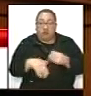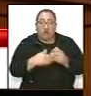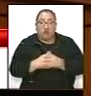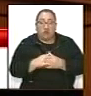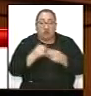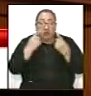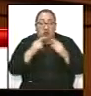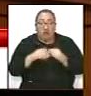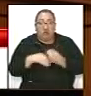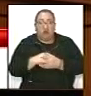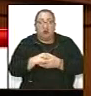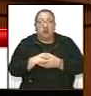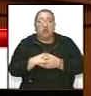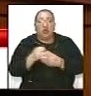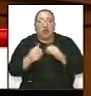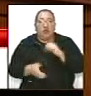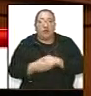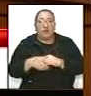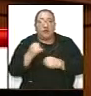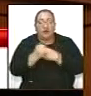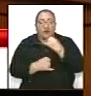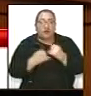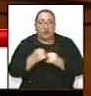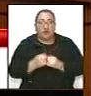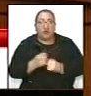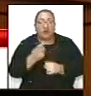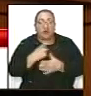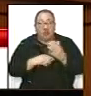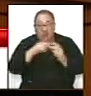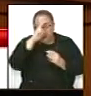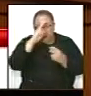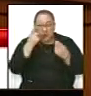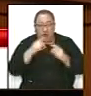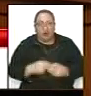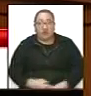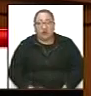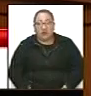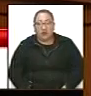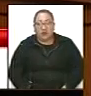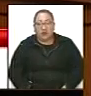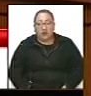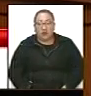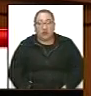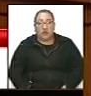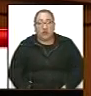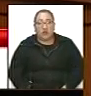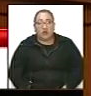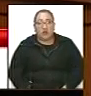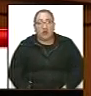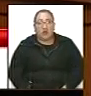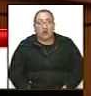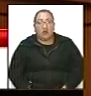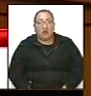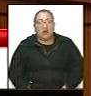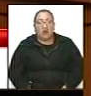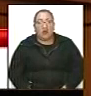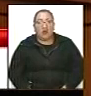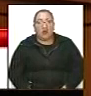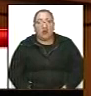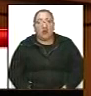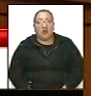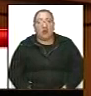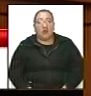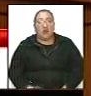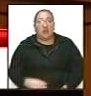de los acuerdos y convenios internacionales que el Perú ha ratificado, tales como la Convención Internacional sobre